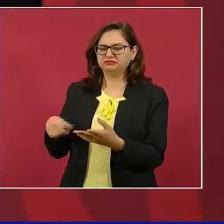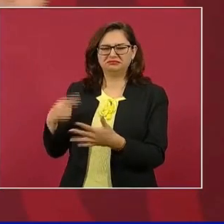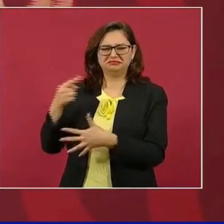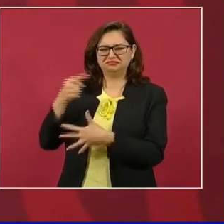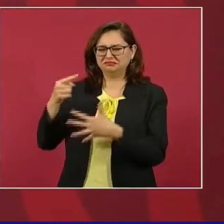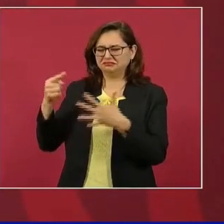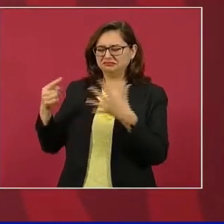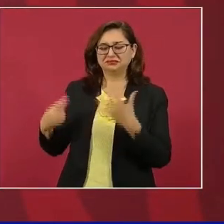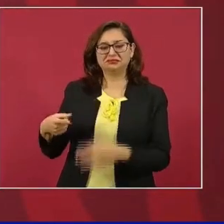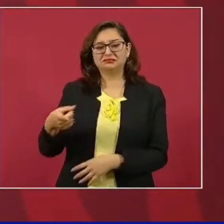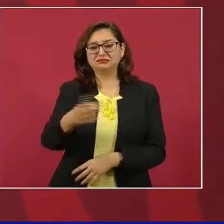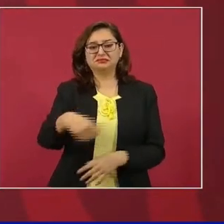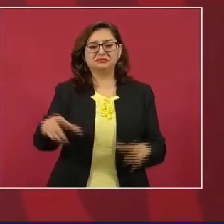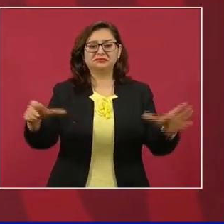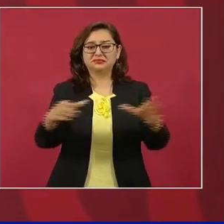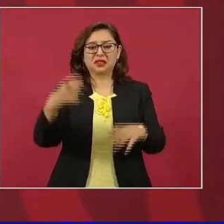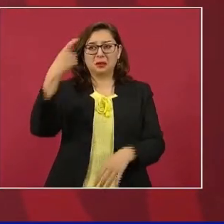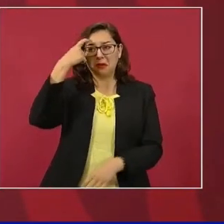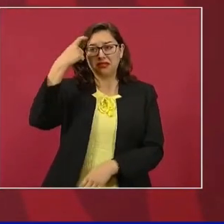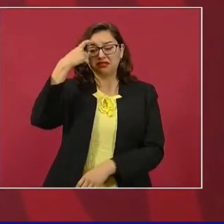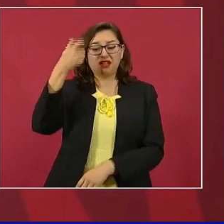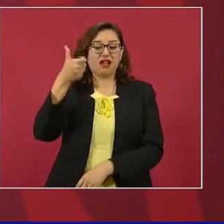etcétera, etcétera.